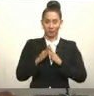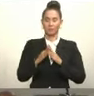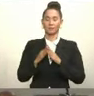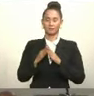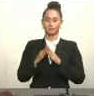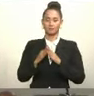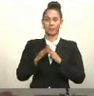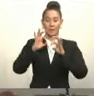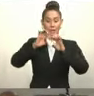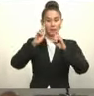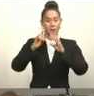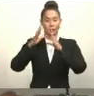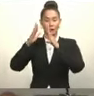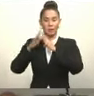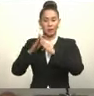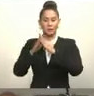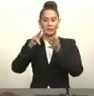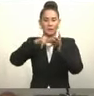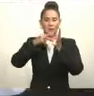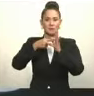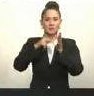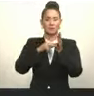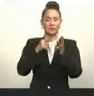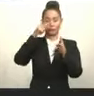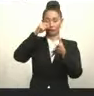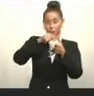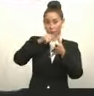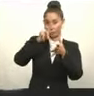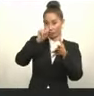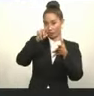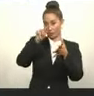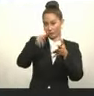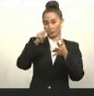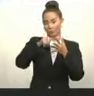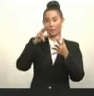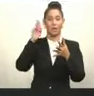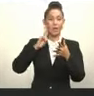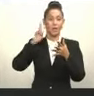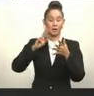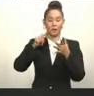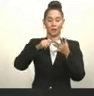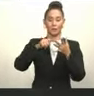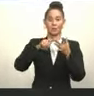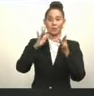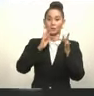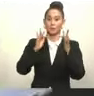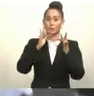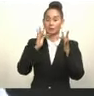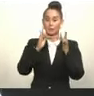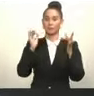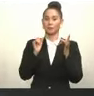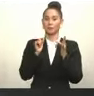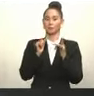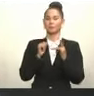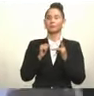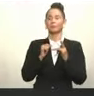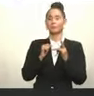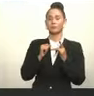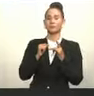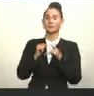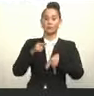educación a distancia involucra varios medios, televisión, radio, internet e impresos.